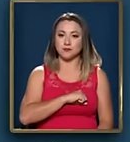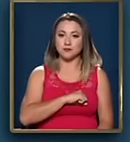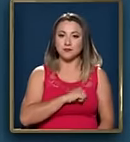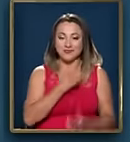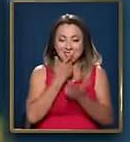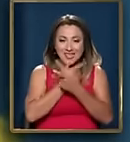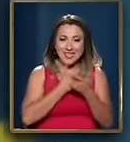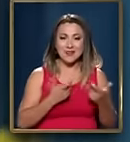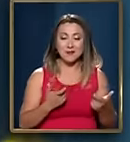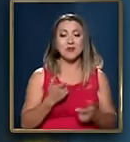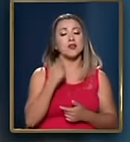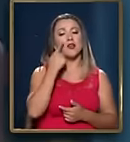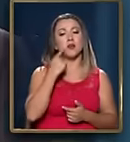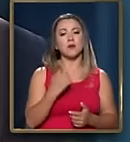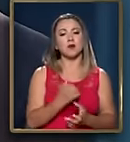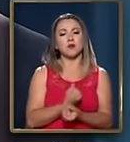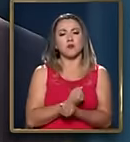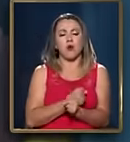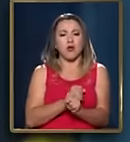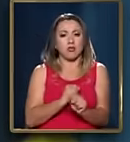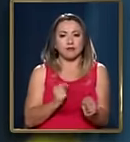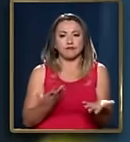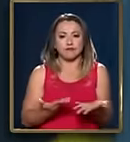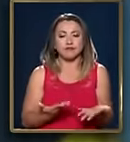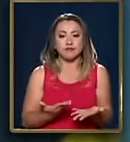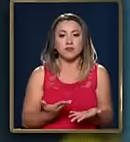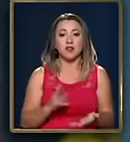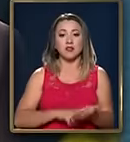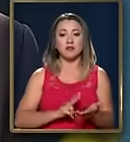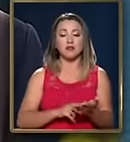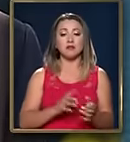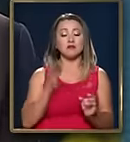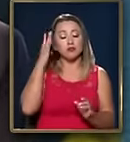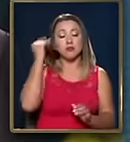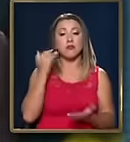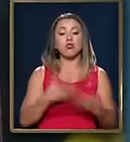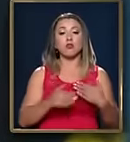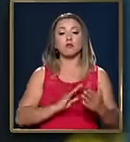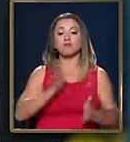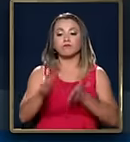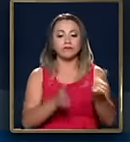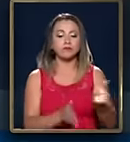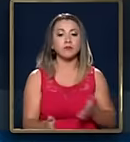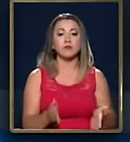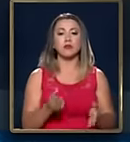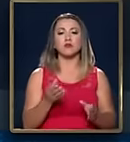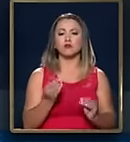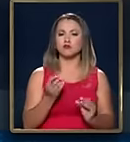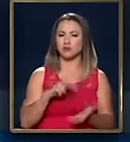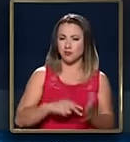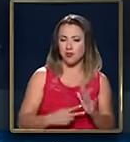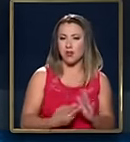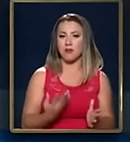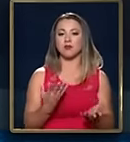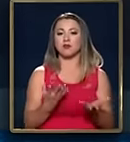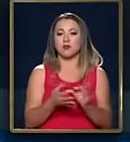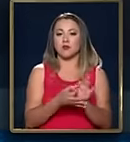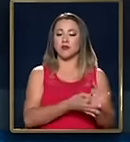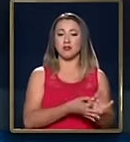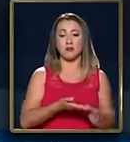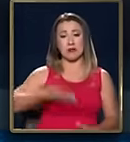Si hay algo que el hombre no puede soslayar, es sortear su destino. Muchas veces no exento de dificultades producto de un